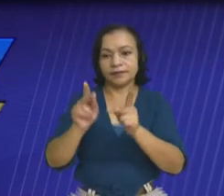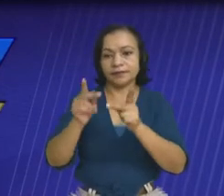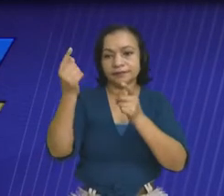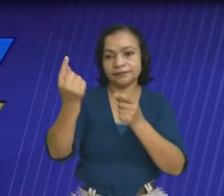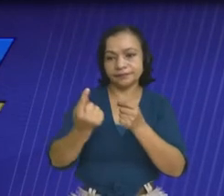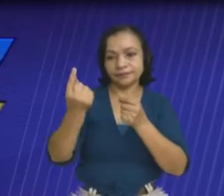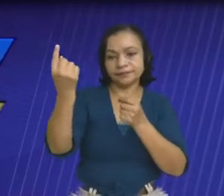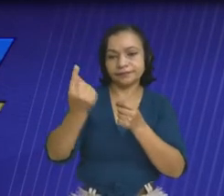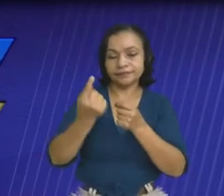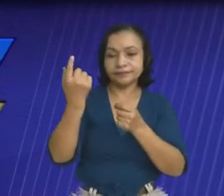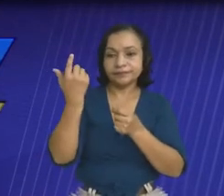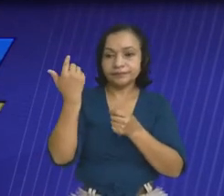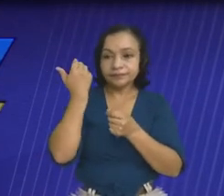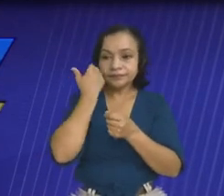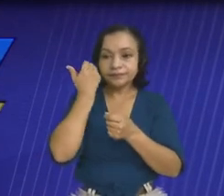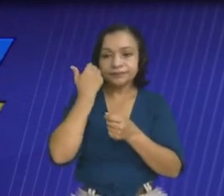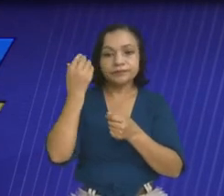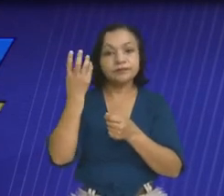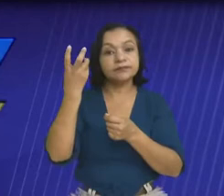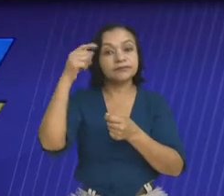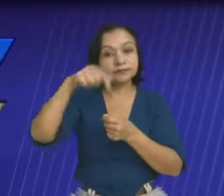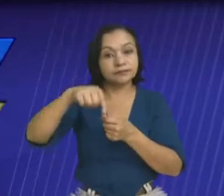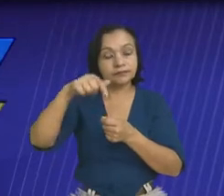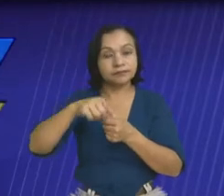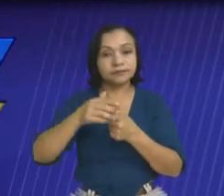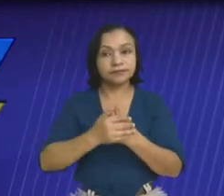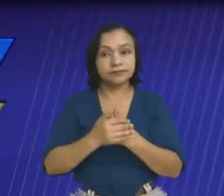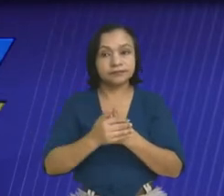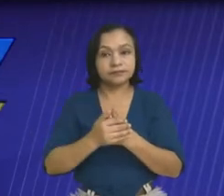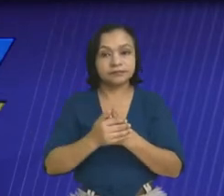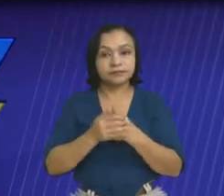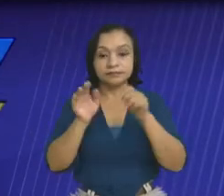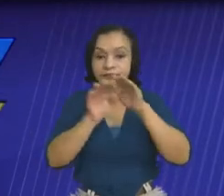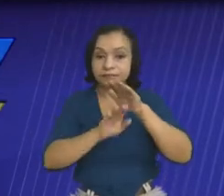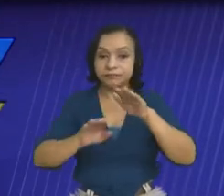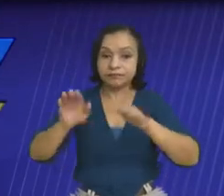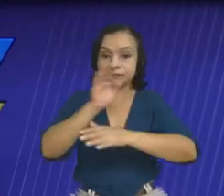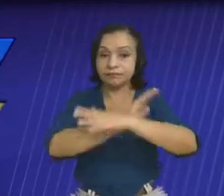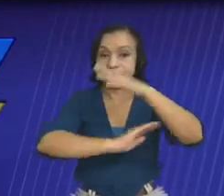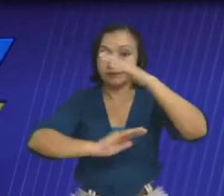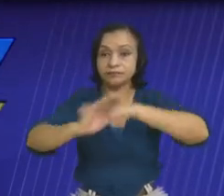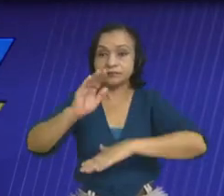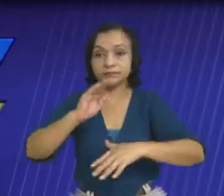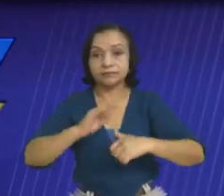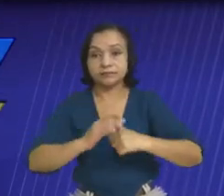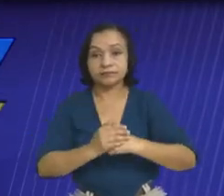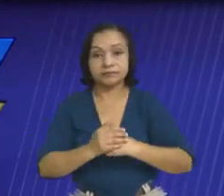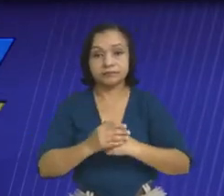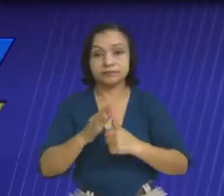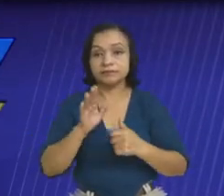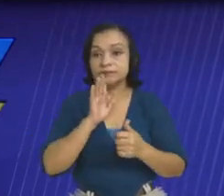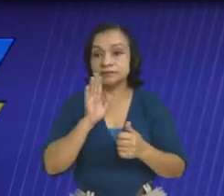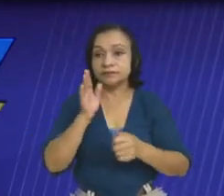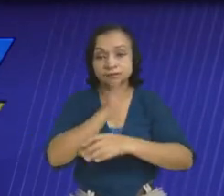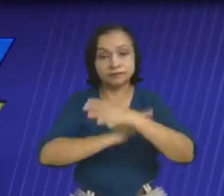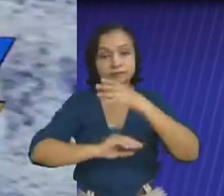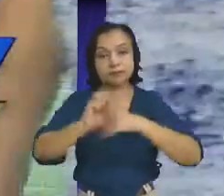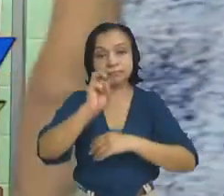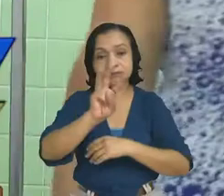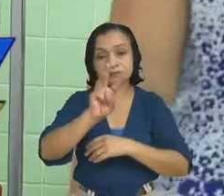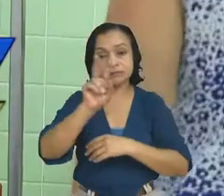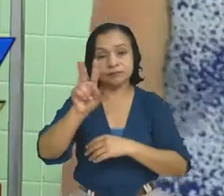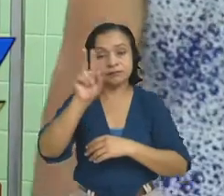asisten al hospital hasta esta fecha, hemos valorado que las discapacidades están más relacionadas, por ejemplo, en un